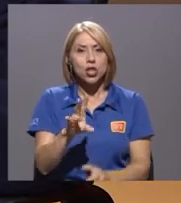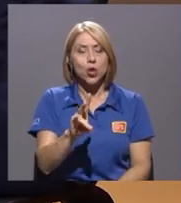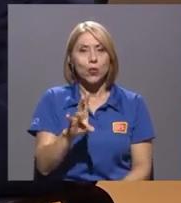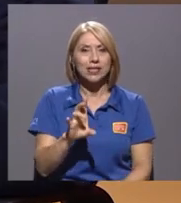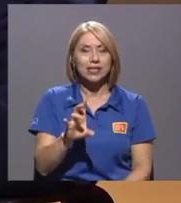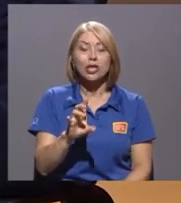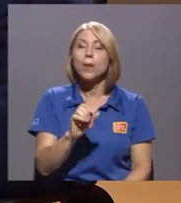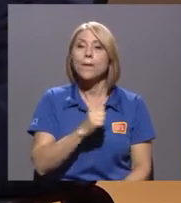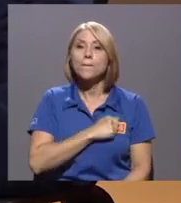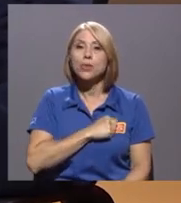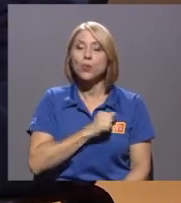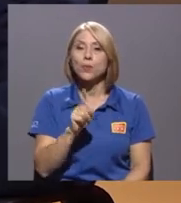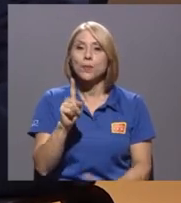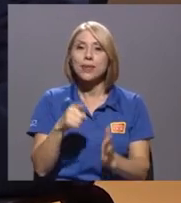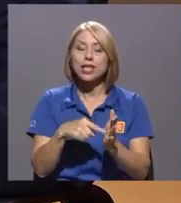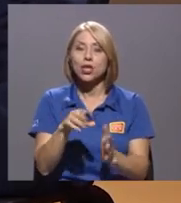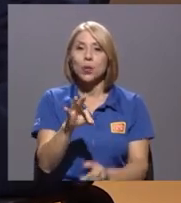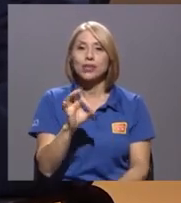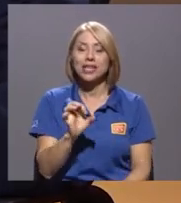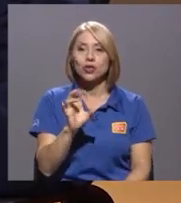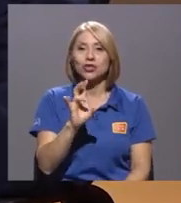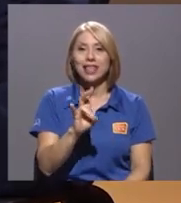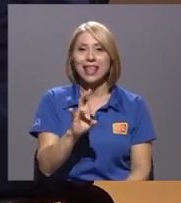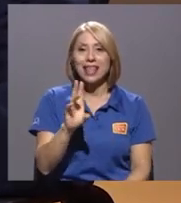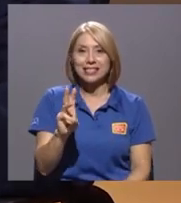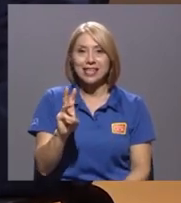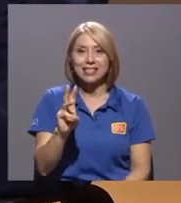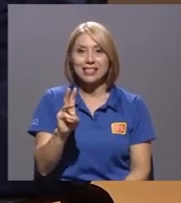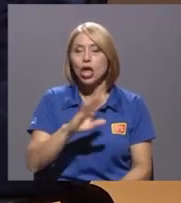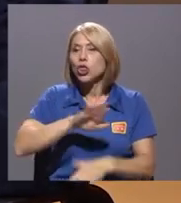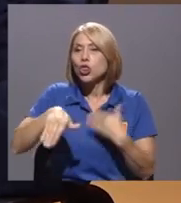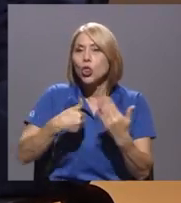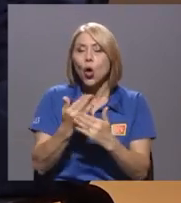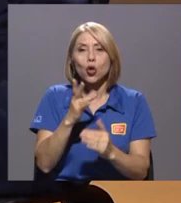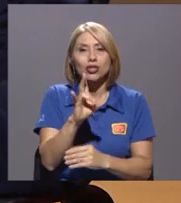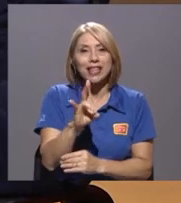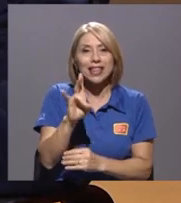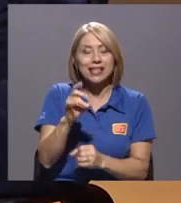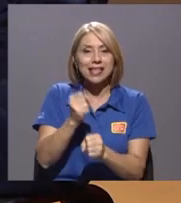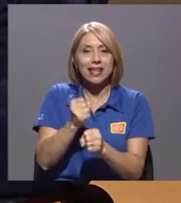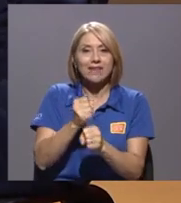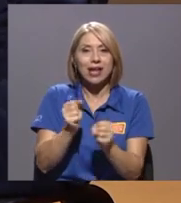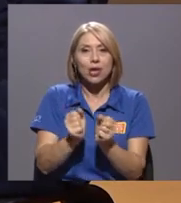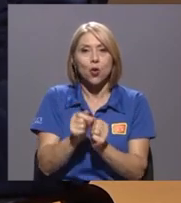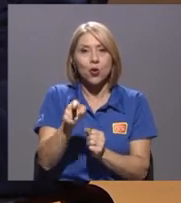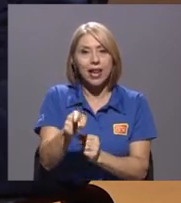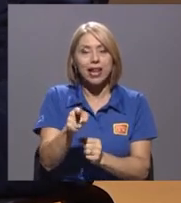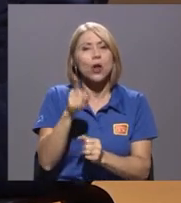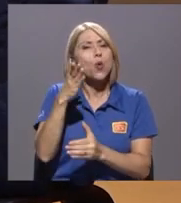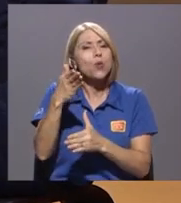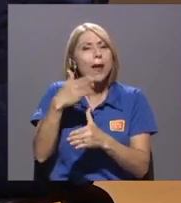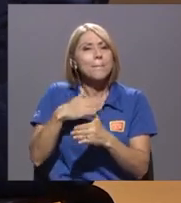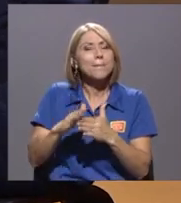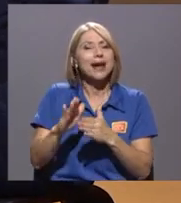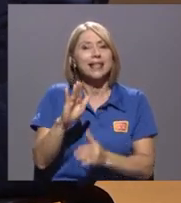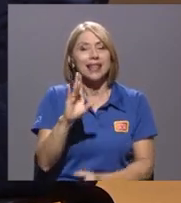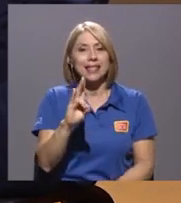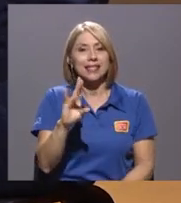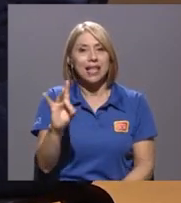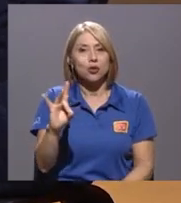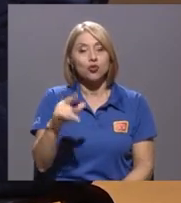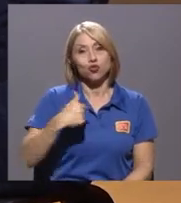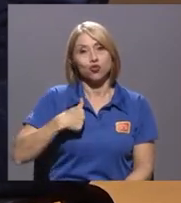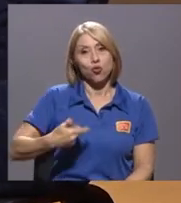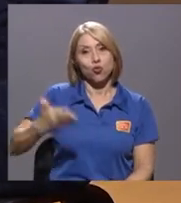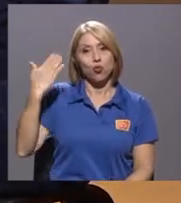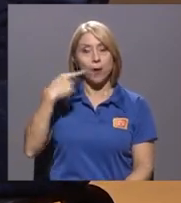trabajé con él todo el año 77 y buena parte del año 78 yo era el presidente ejecutivo de la caja